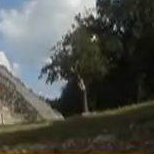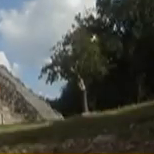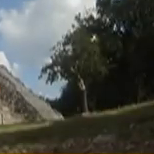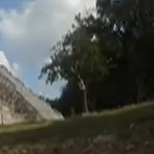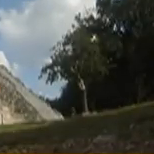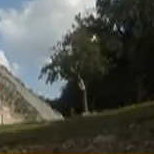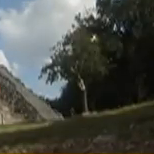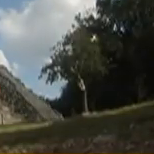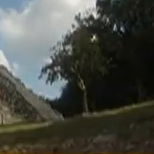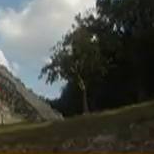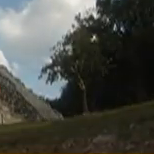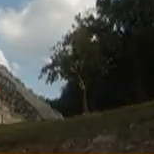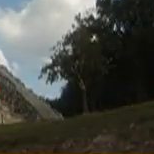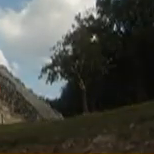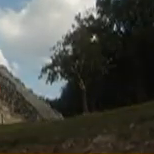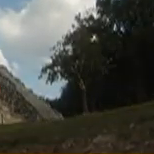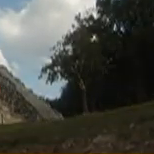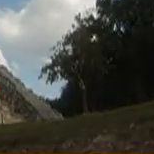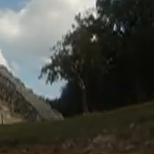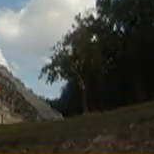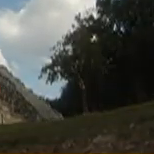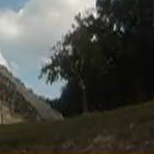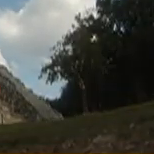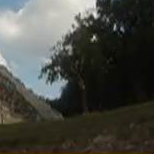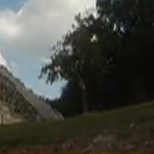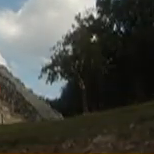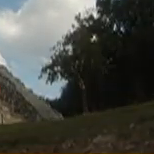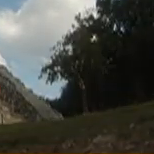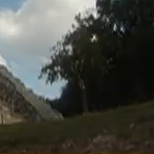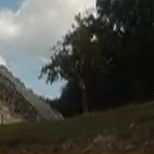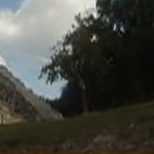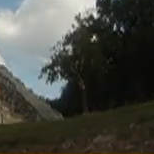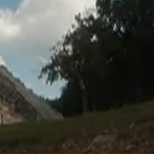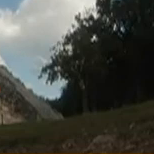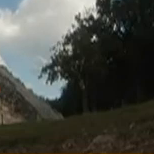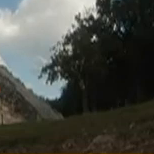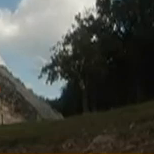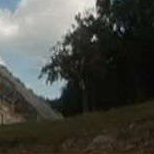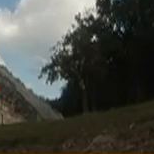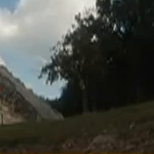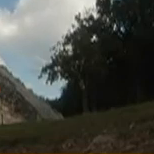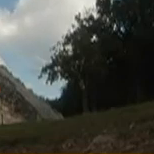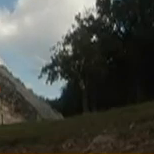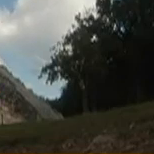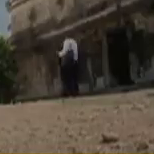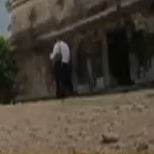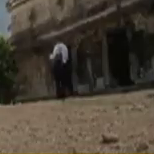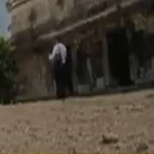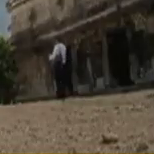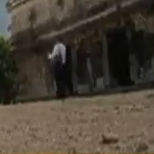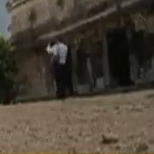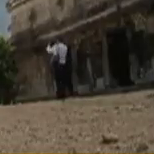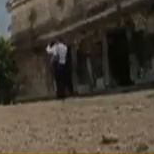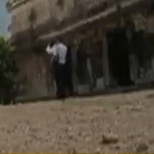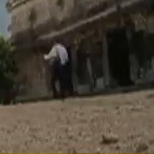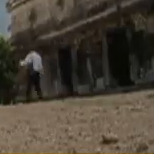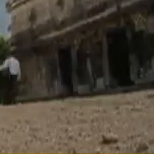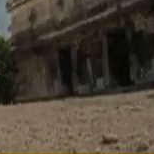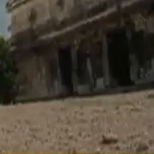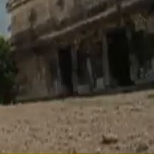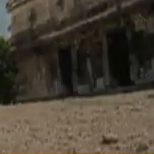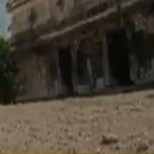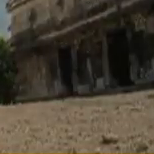la Humanidad. Y el 7 de julio de 2007, la pirámide de Kukulcán se convirtió en una de las nuevas 7 maravillas del mundo,